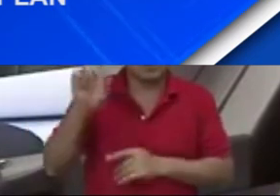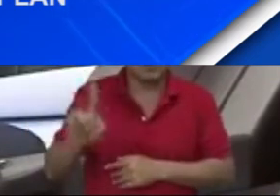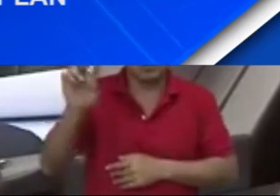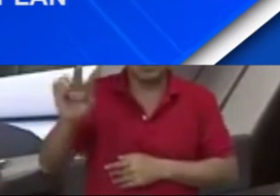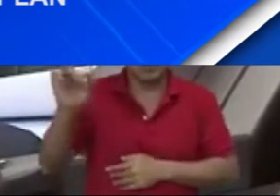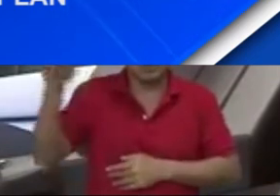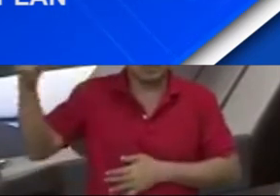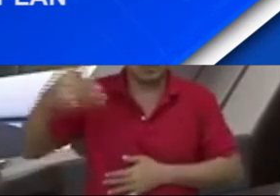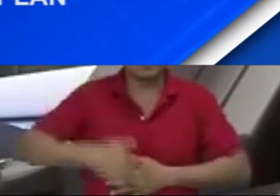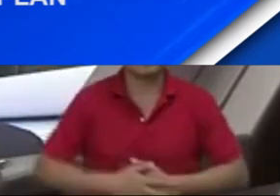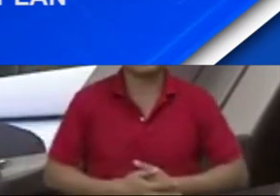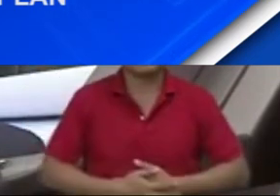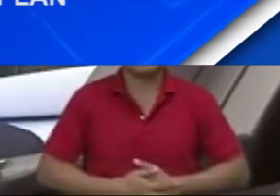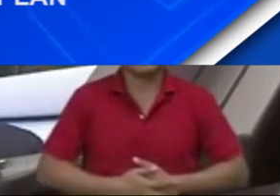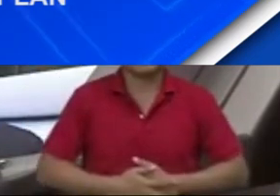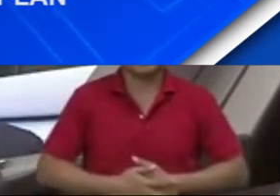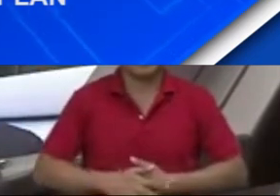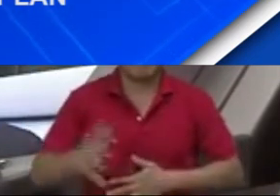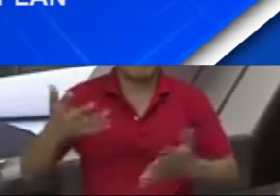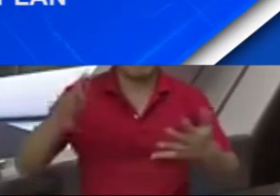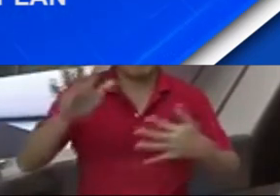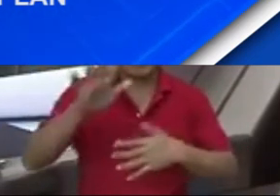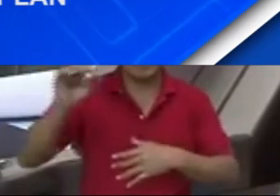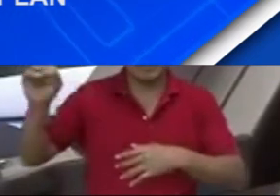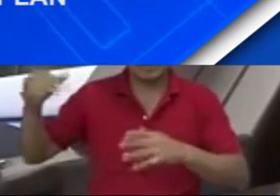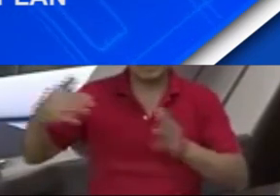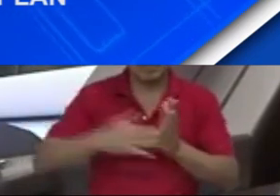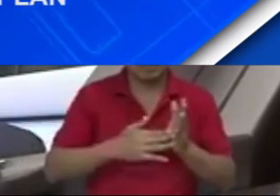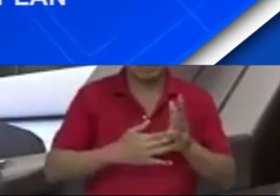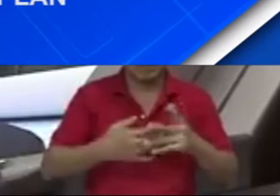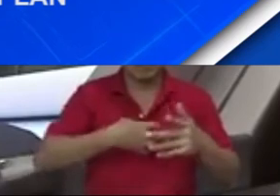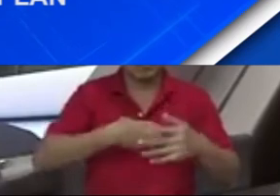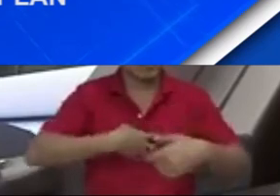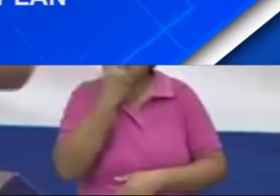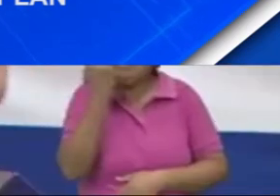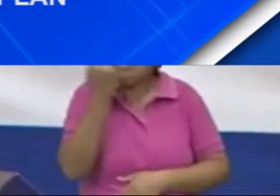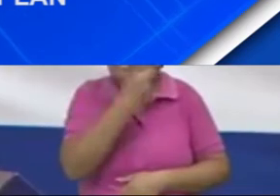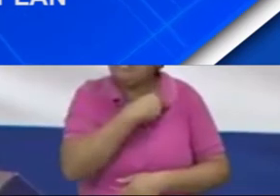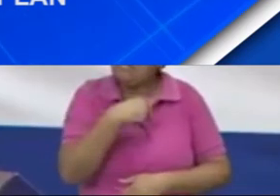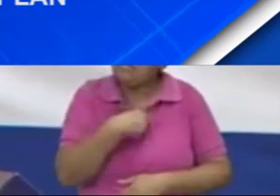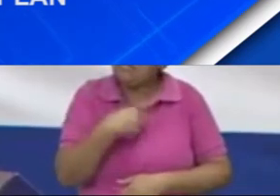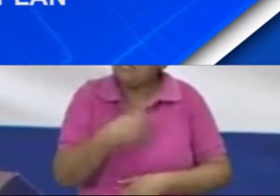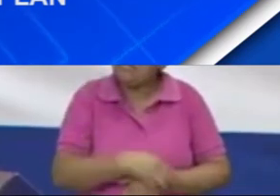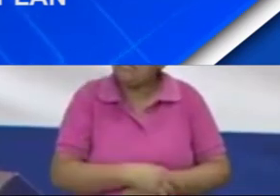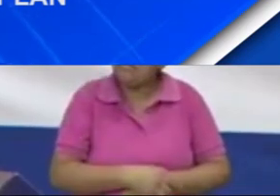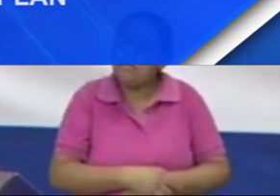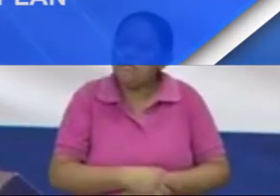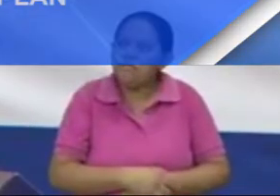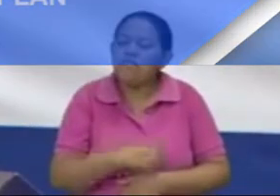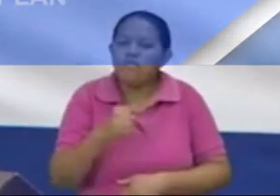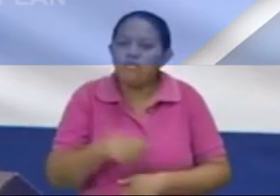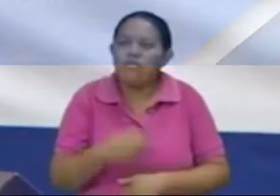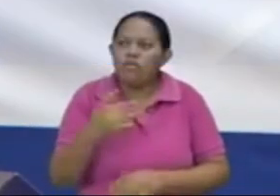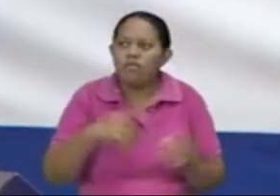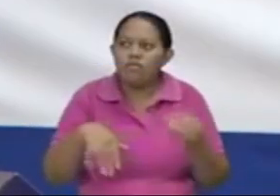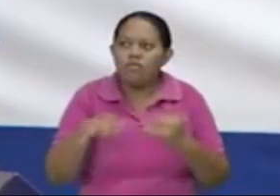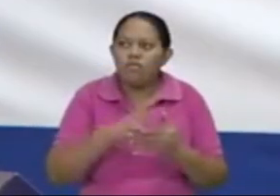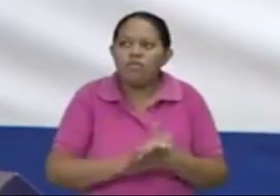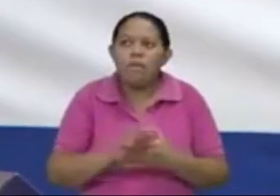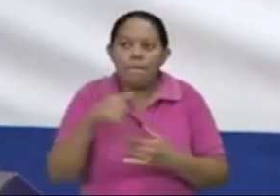963.199 conductores. Casi 500.000 son conductores de motocicleta. Noticias 12, Darlene Téllez.